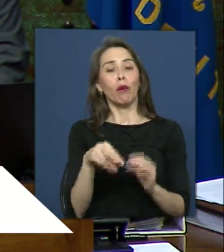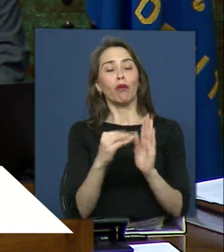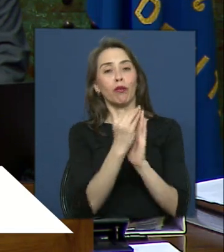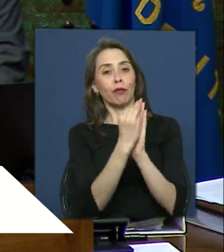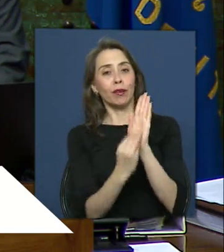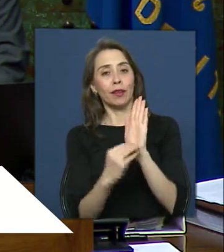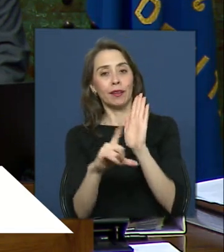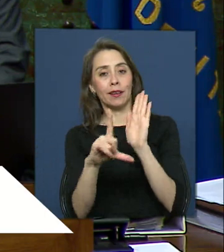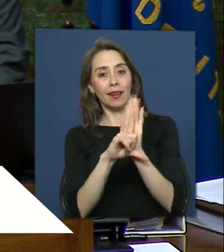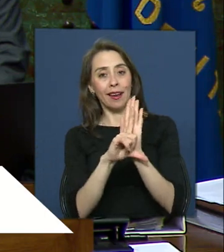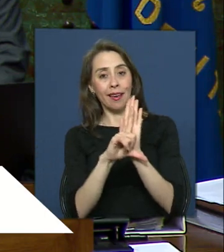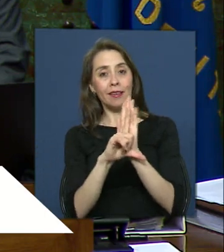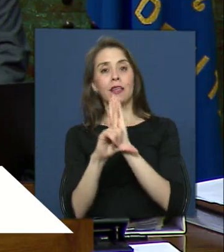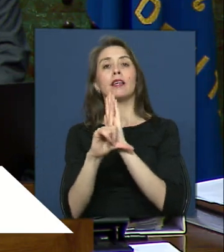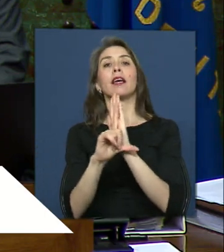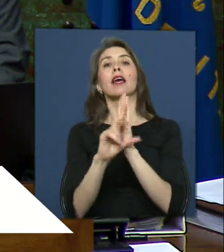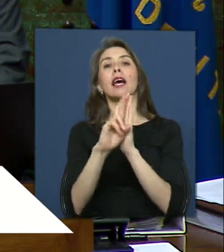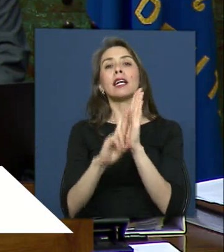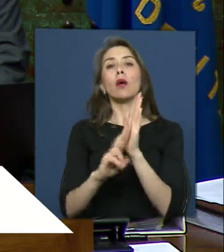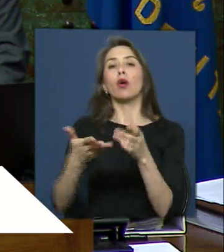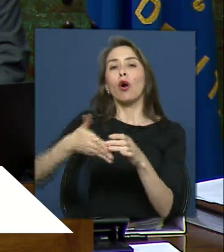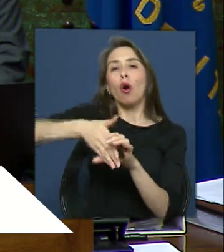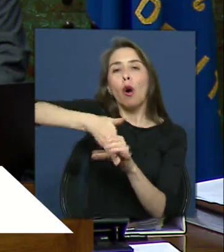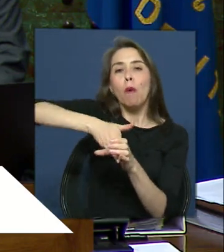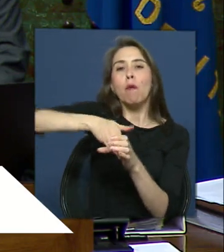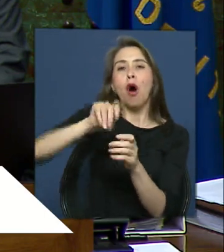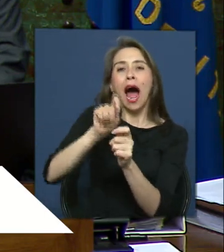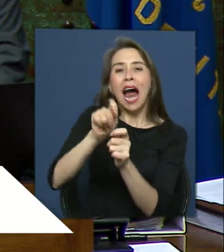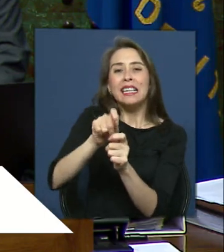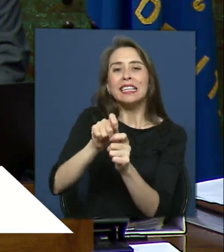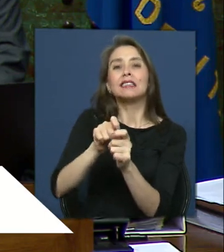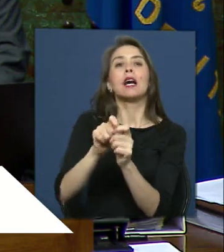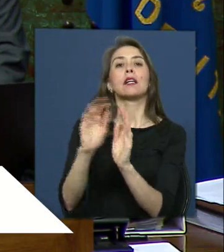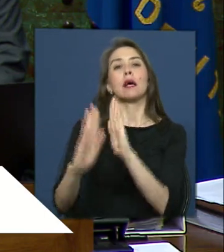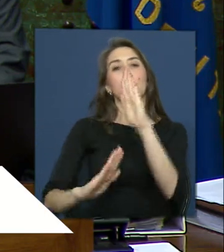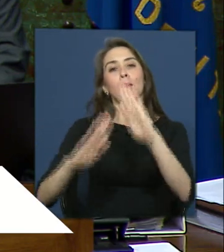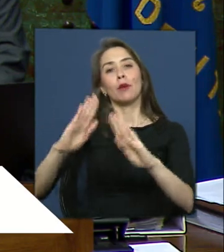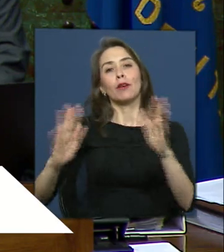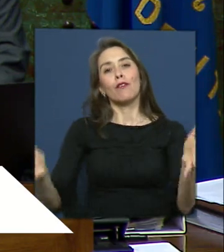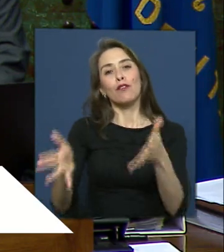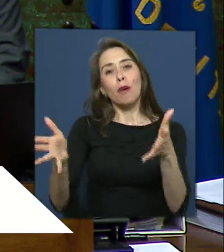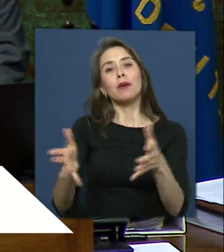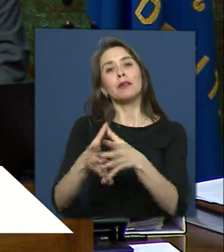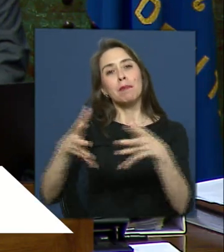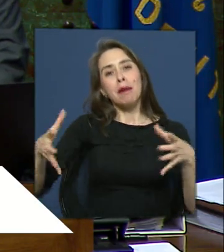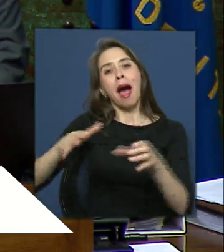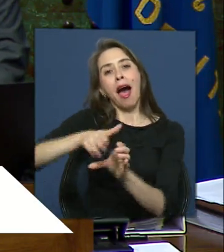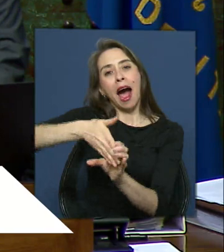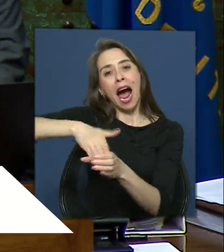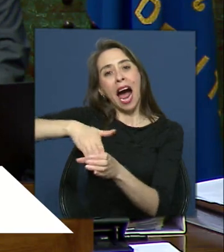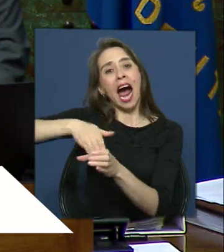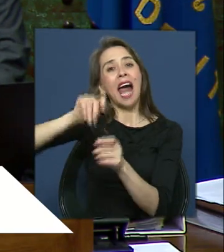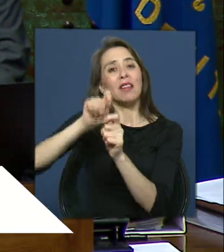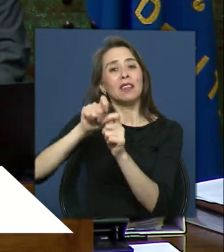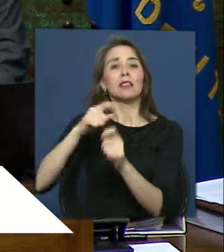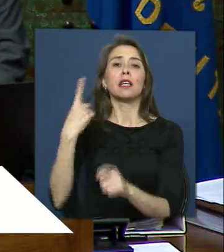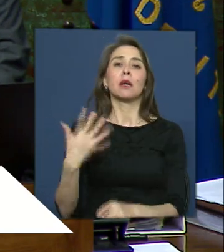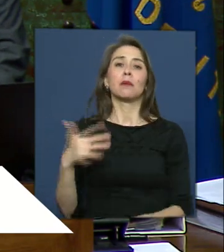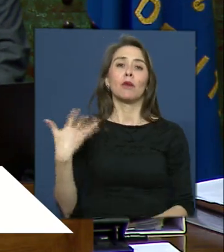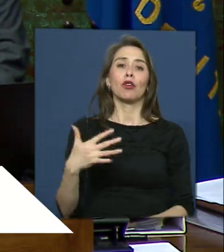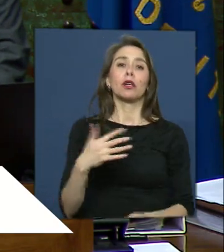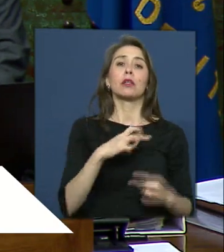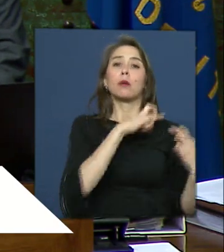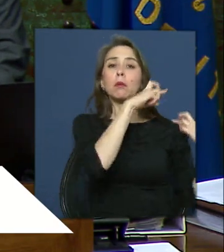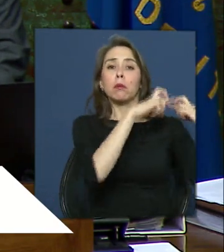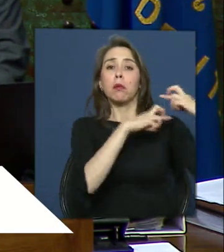que regule este sector, otorgándole las debidas medidas de protección y así preservar y fomentar esta actividad de suma importancia para el